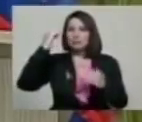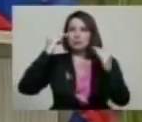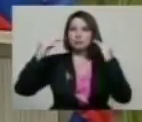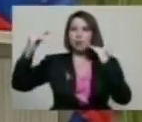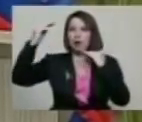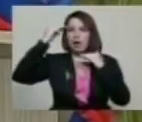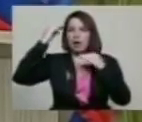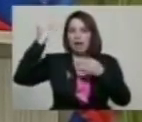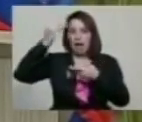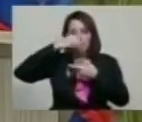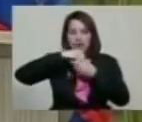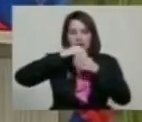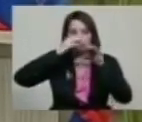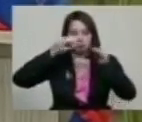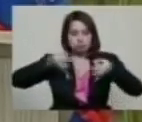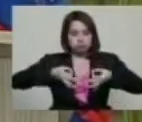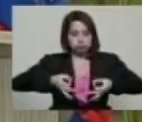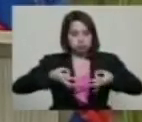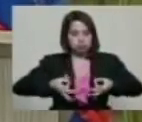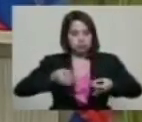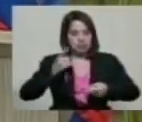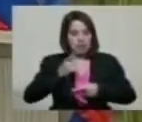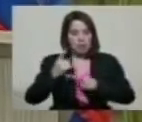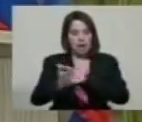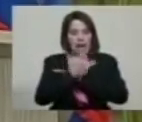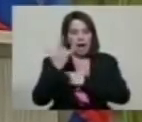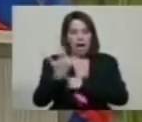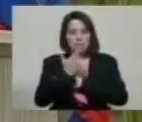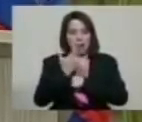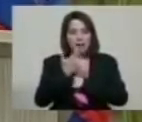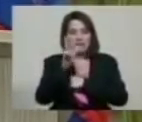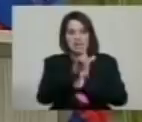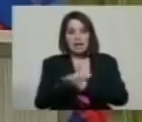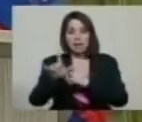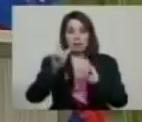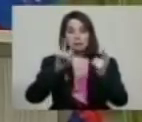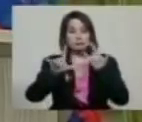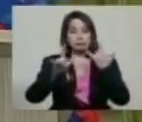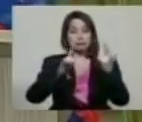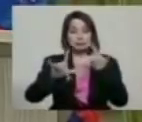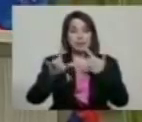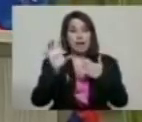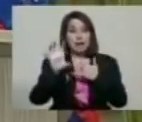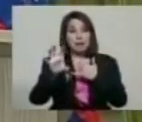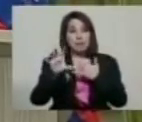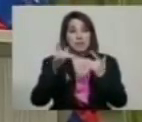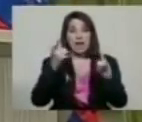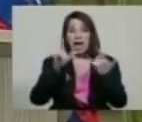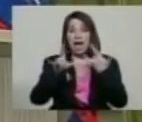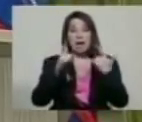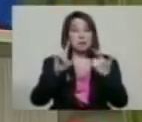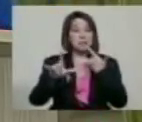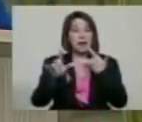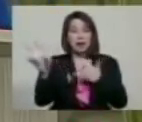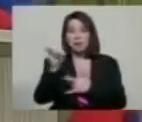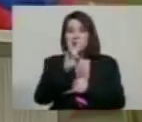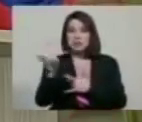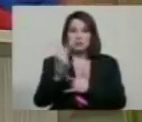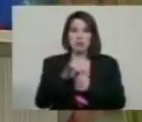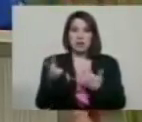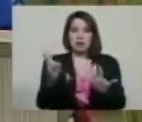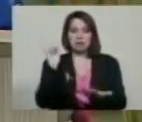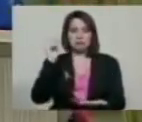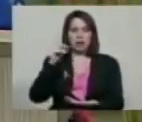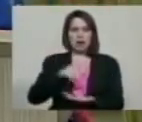del alma. Hace falta amar a la patria, hace falta amar a Venezuela, hace falta, al pararse